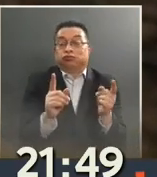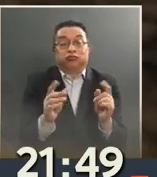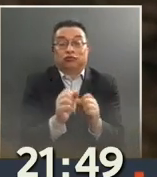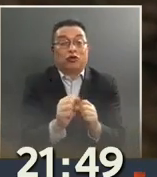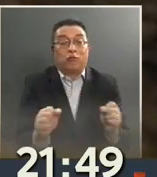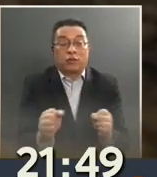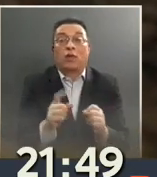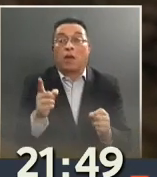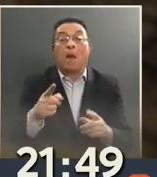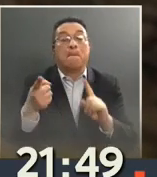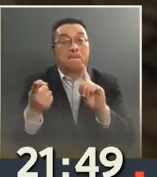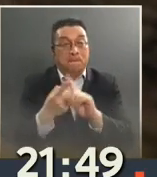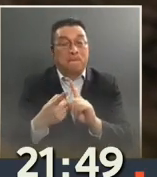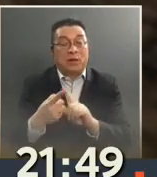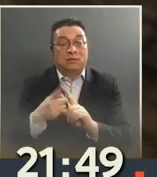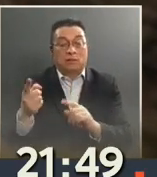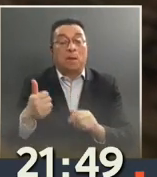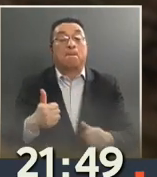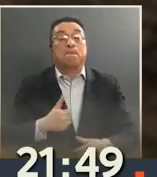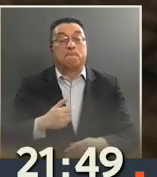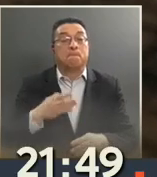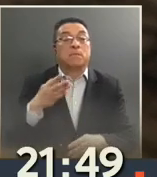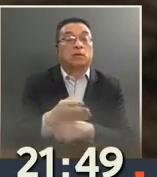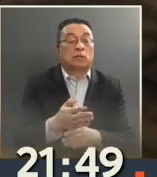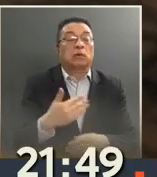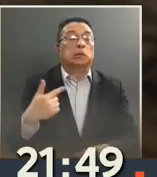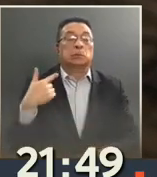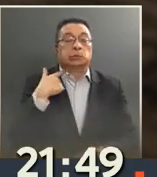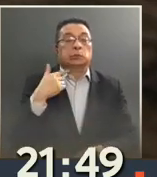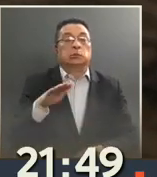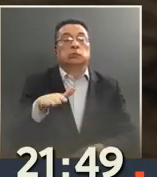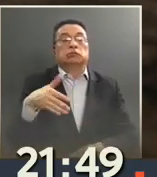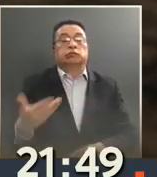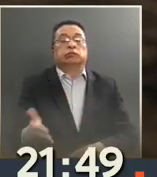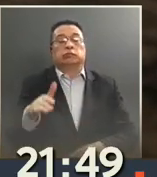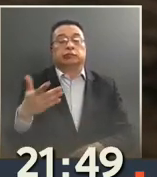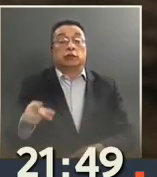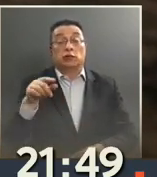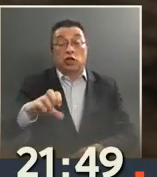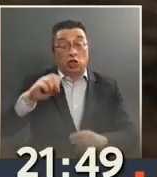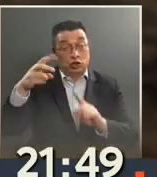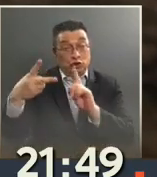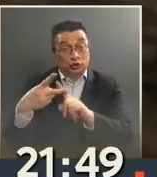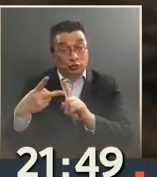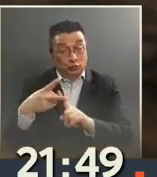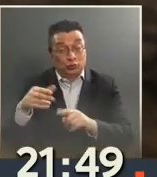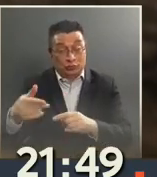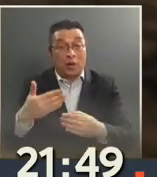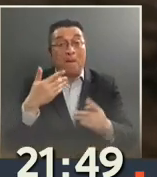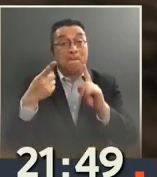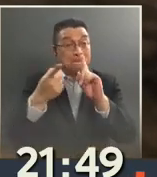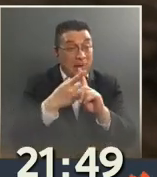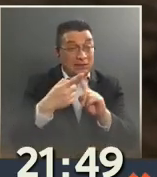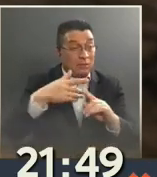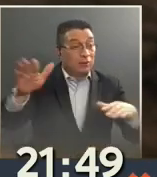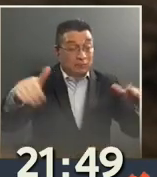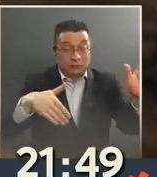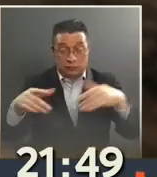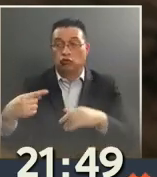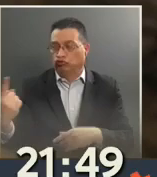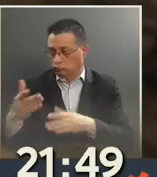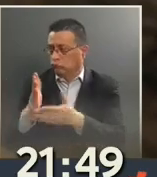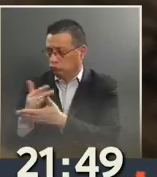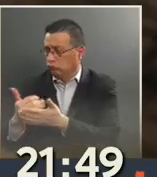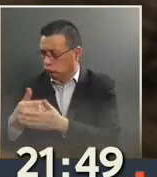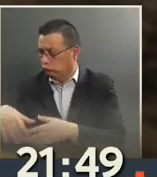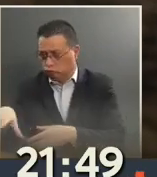sus participaciones como presenciales también fracasaron. Y en este segundo proceso de participación nos organizamos con los vecinos para poder